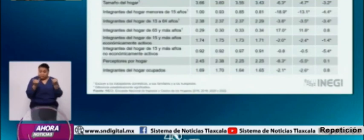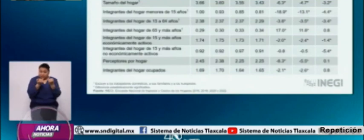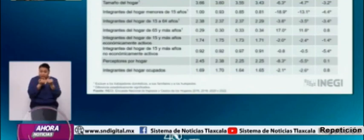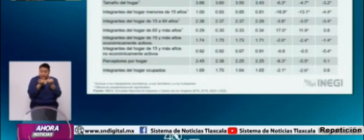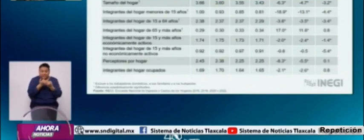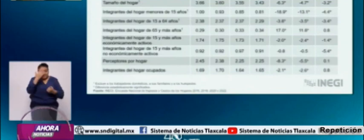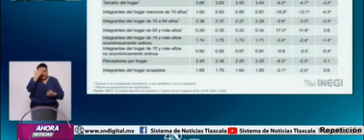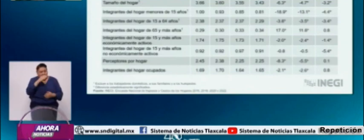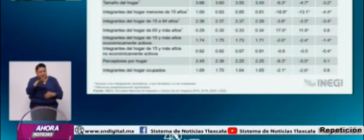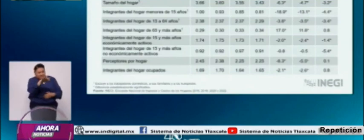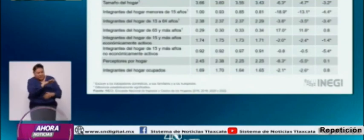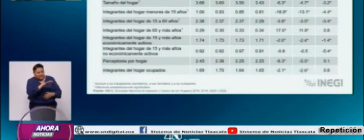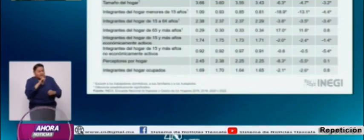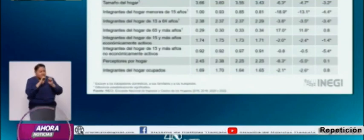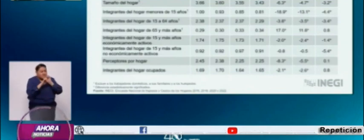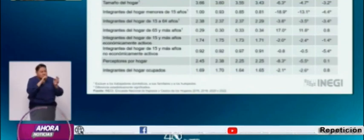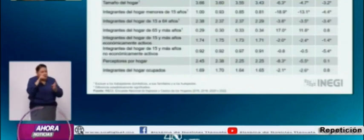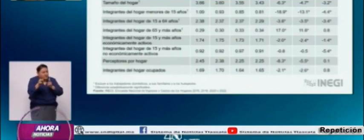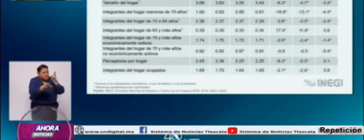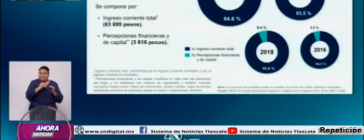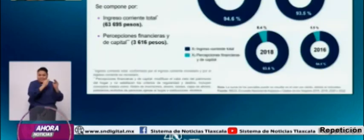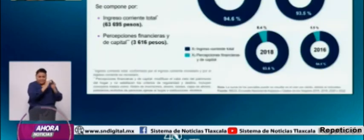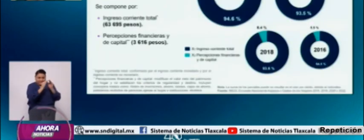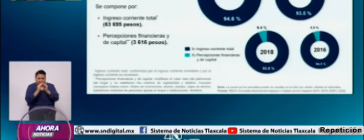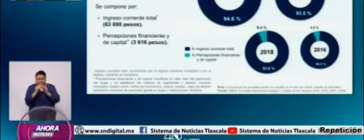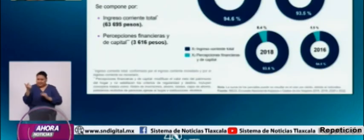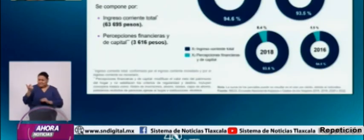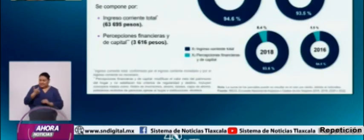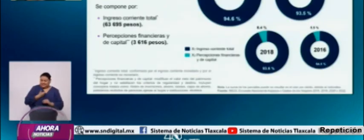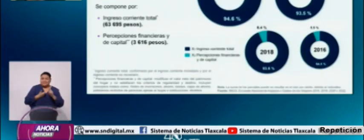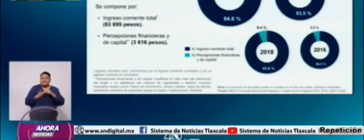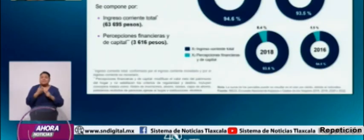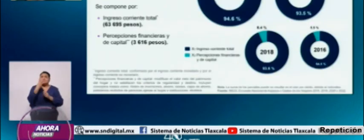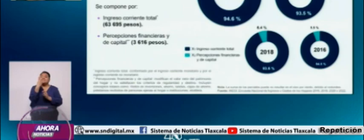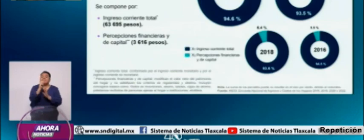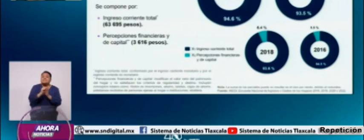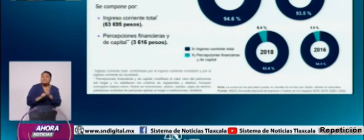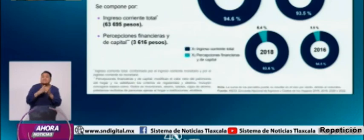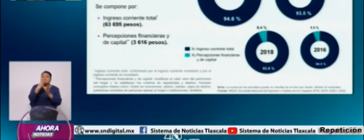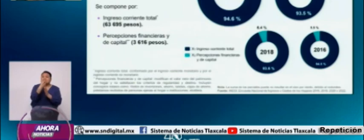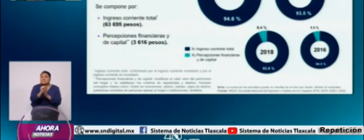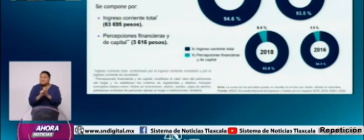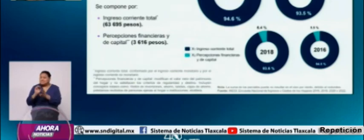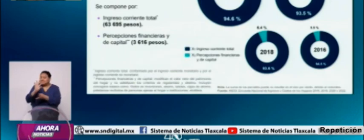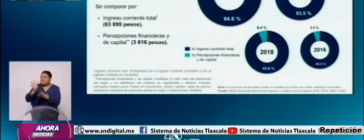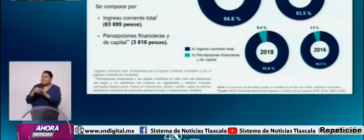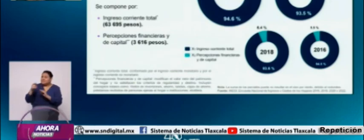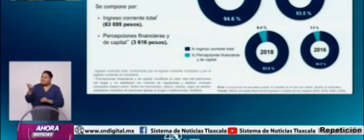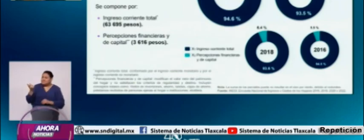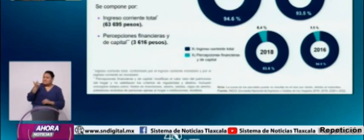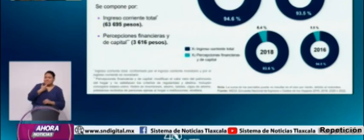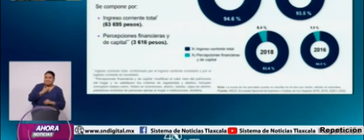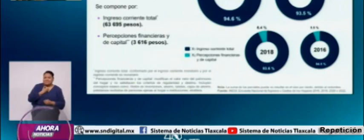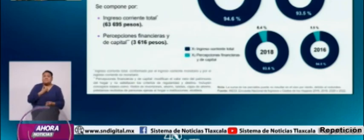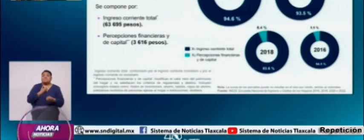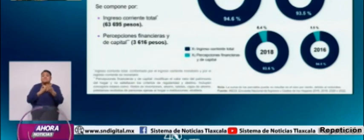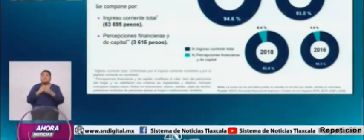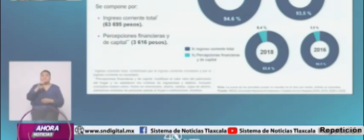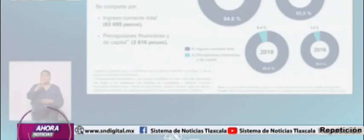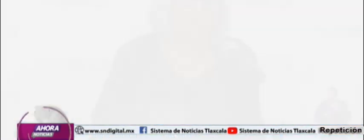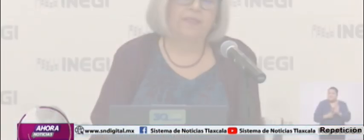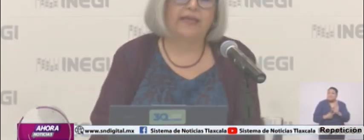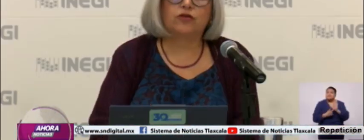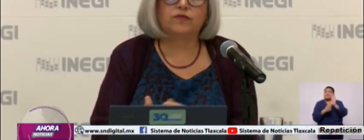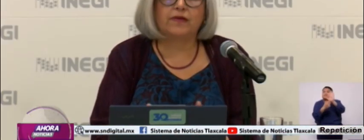28 de noviembre del año pasado reveló que el promedio del ingreso total trimestral por hogar fue de 67.311